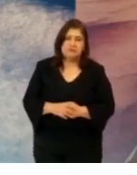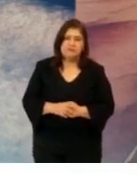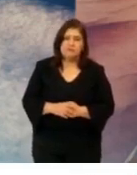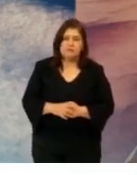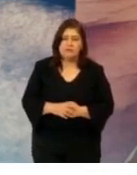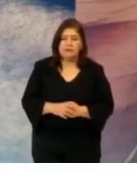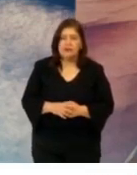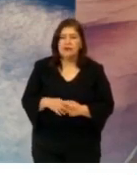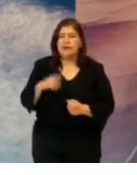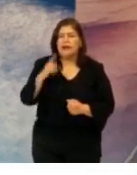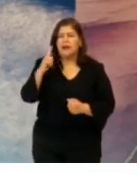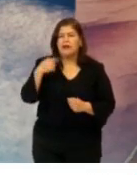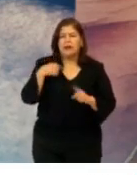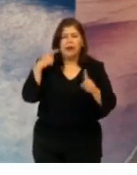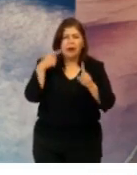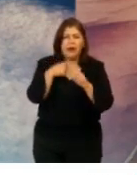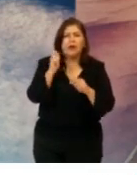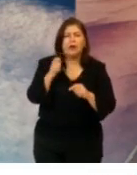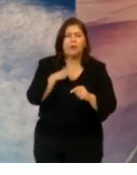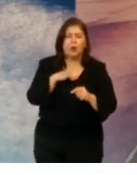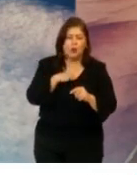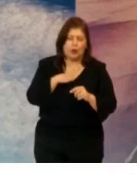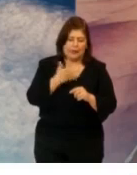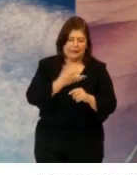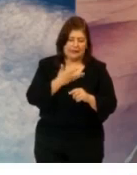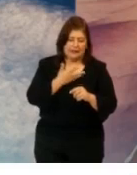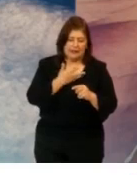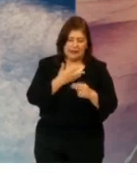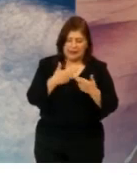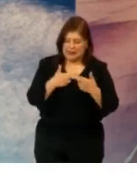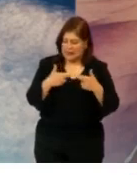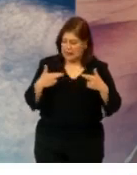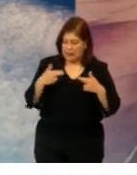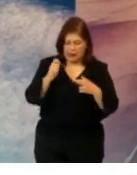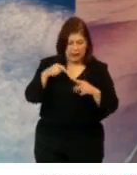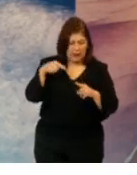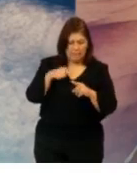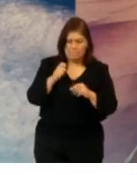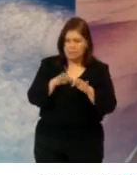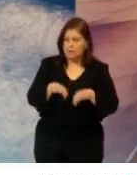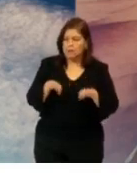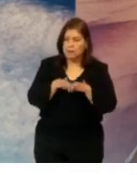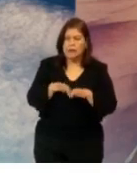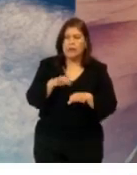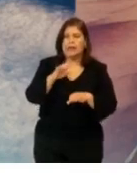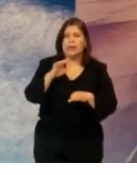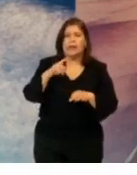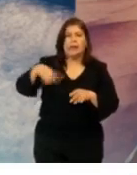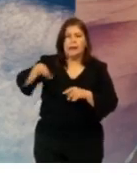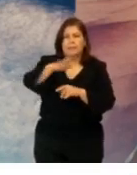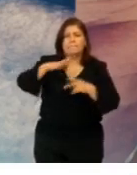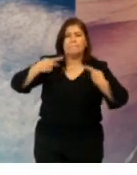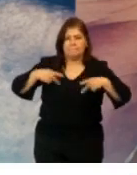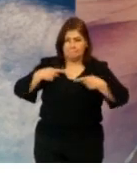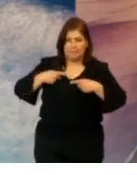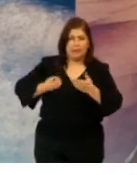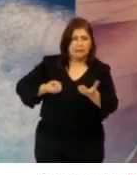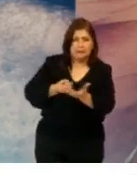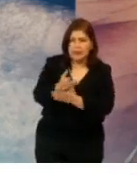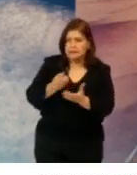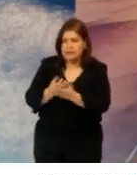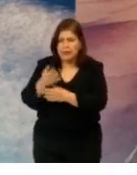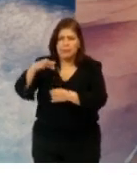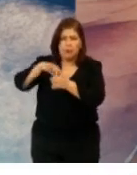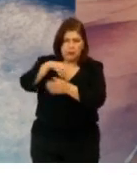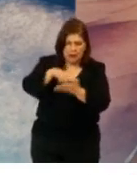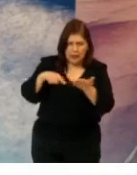voy? Tenemos una población importante que hoy en día está presente, que sale a votar, que participa en ciertas